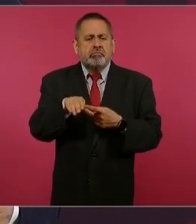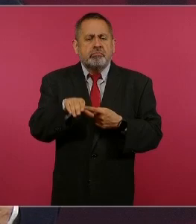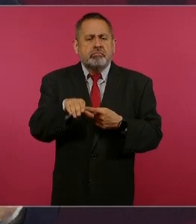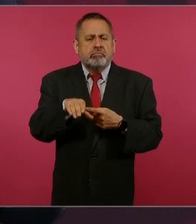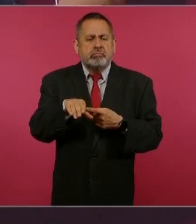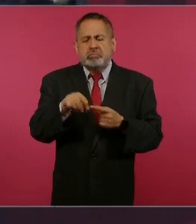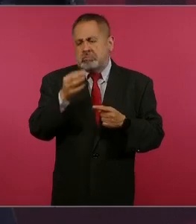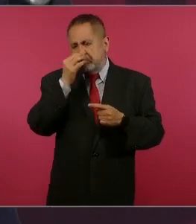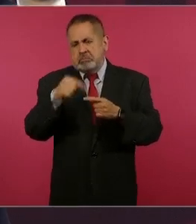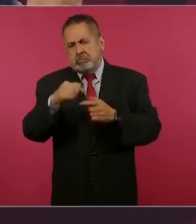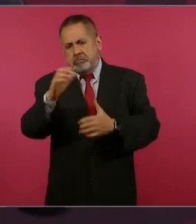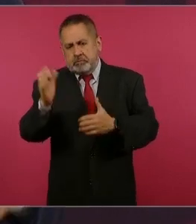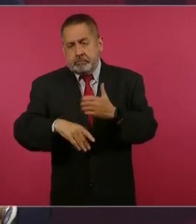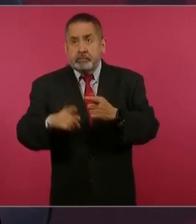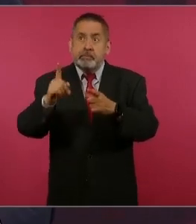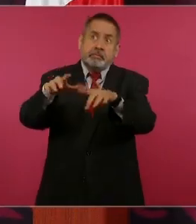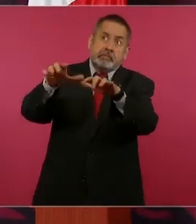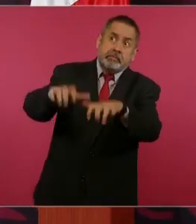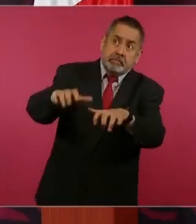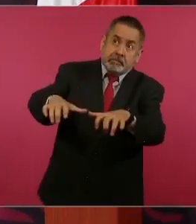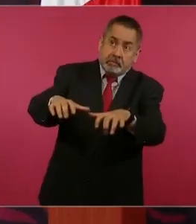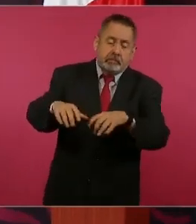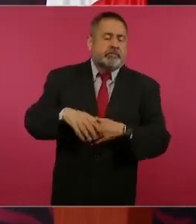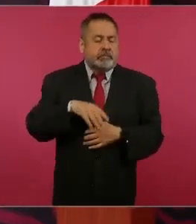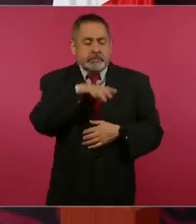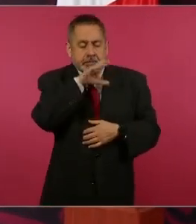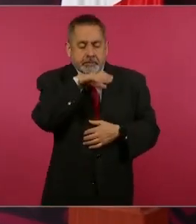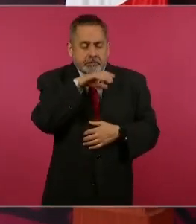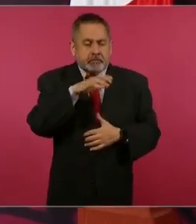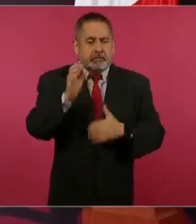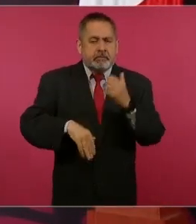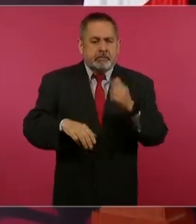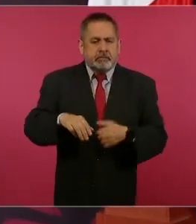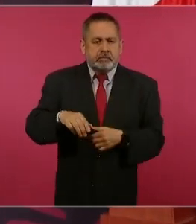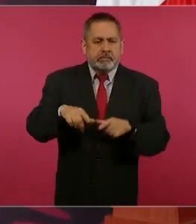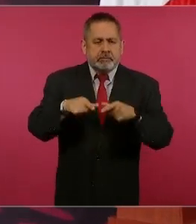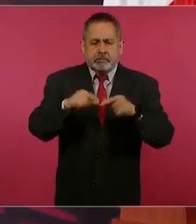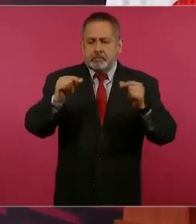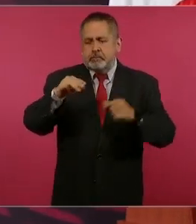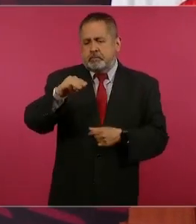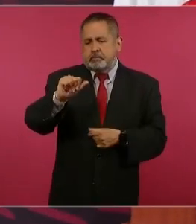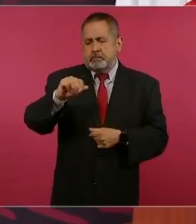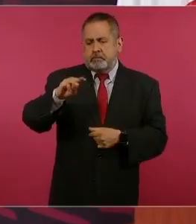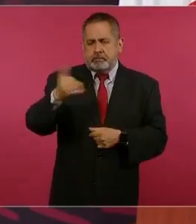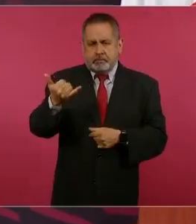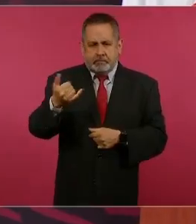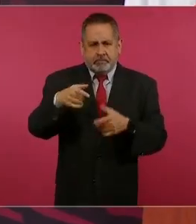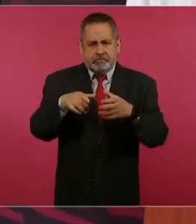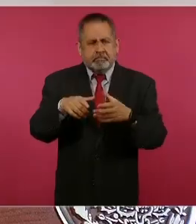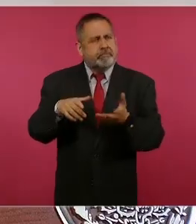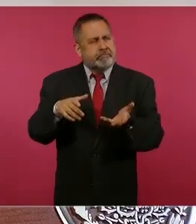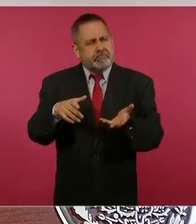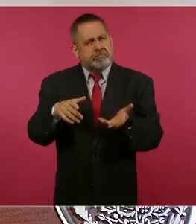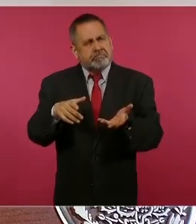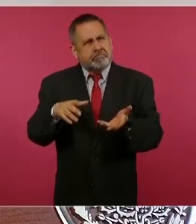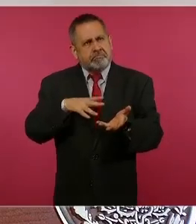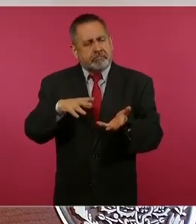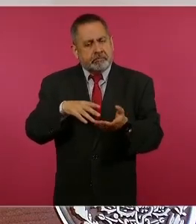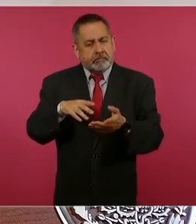por terminar, cuando empiezan las lluvias ya no hay mamey, nosotros le llamamos allá en